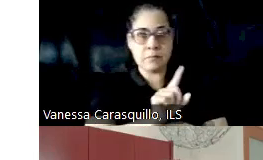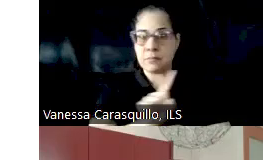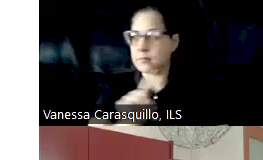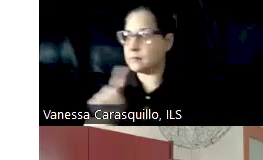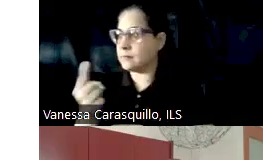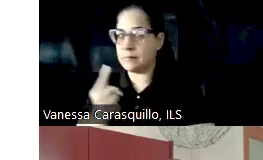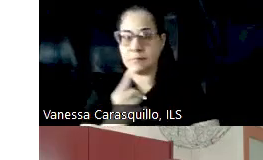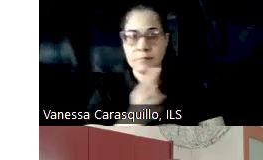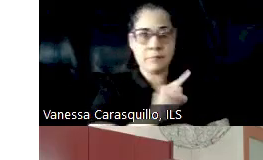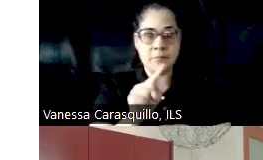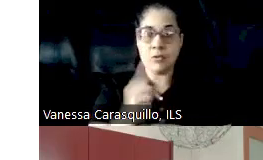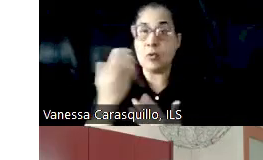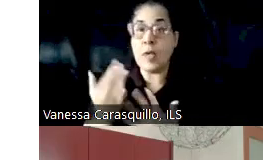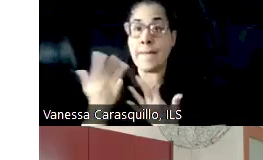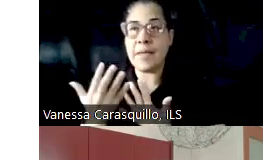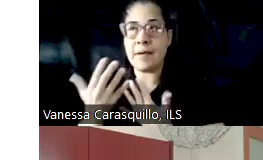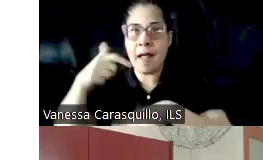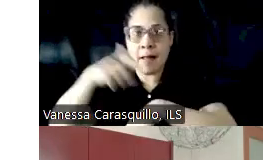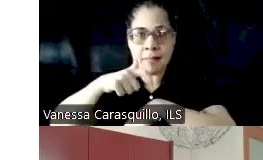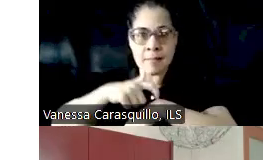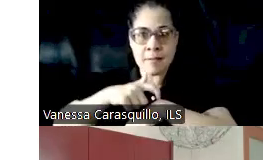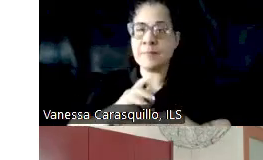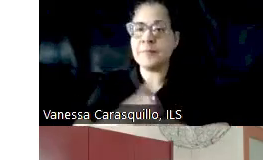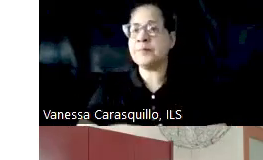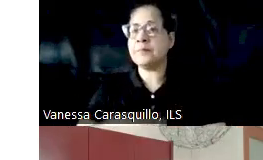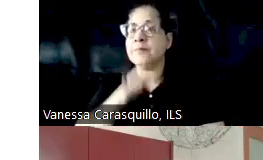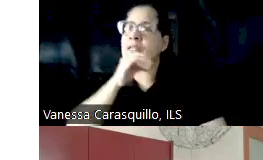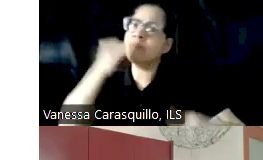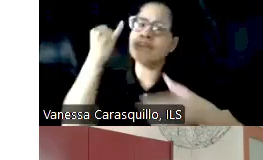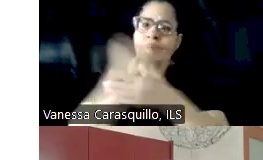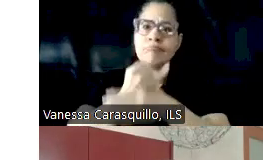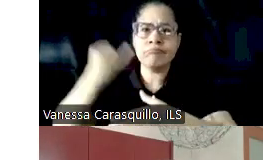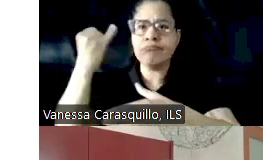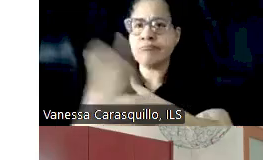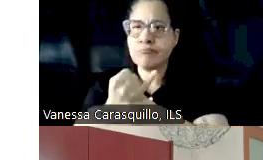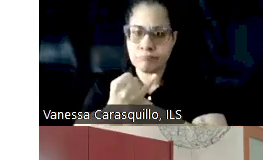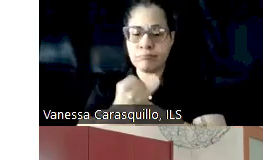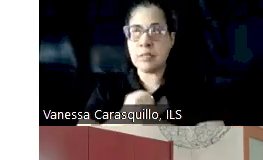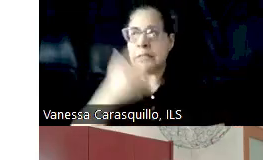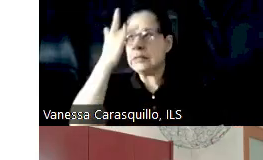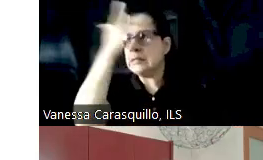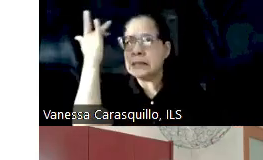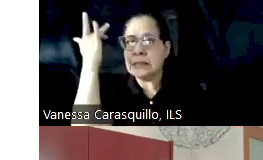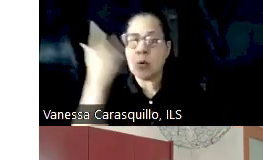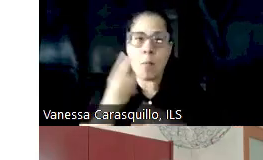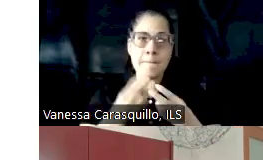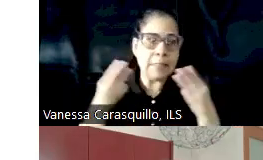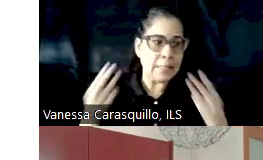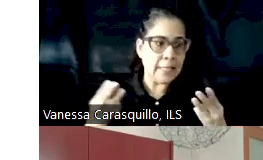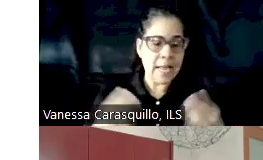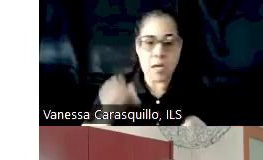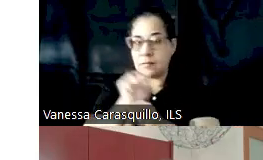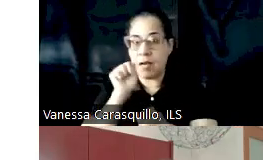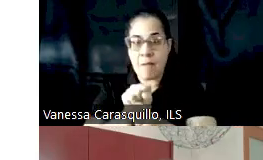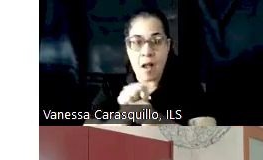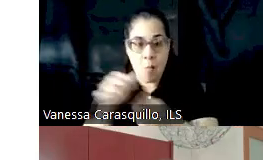el no esperar su turno, interrumpir al hablar, olvidos frecuentes, olvidar los materiales, no completar los